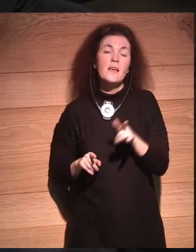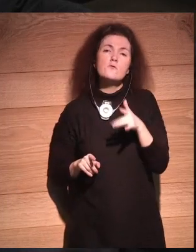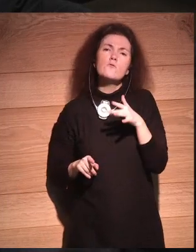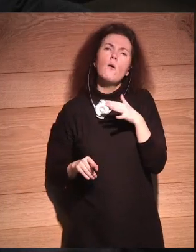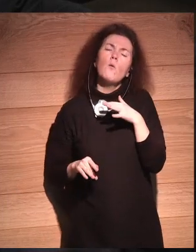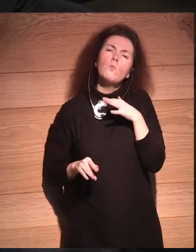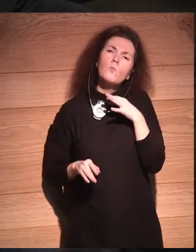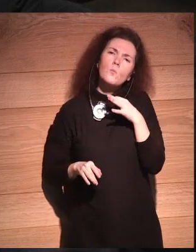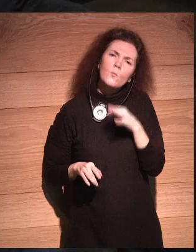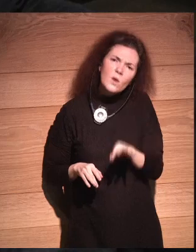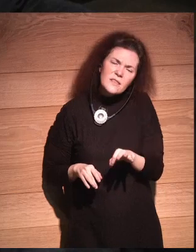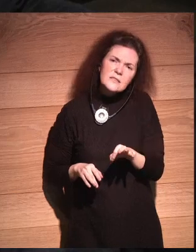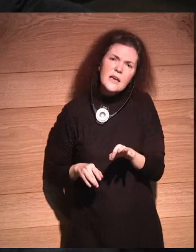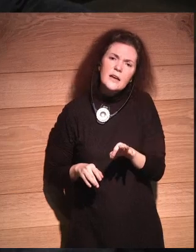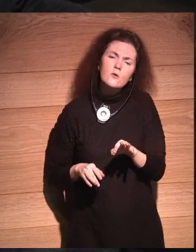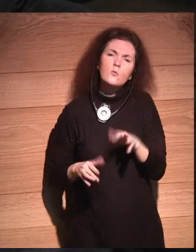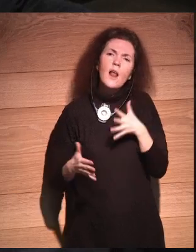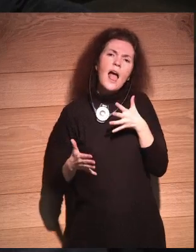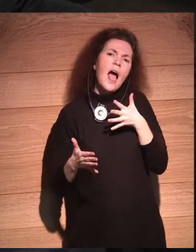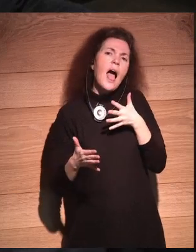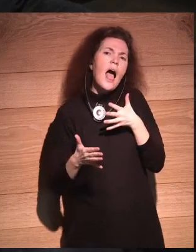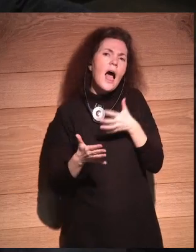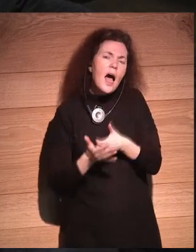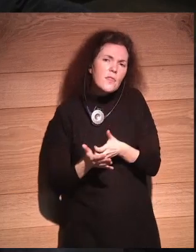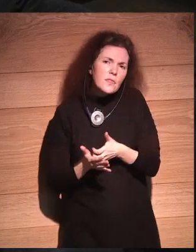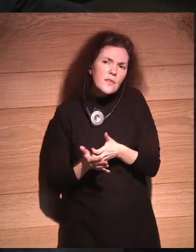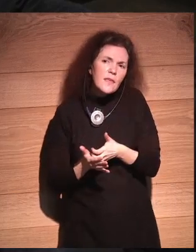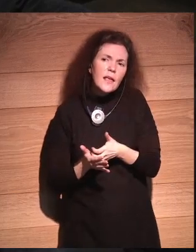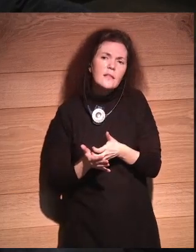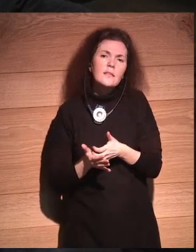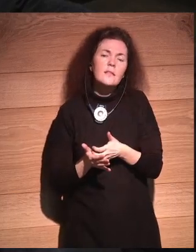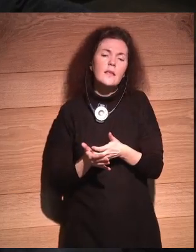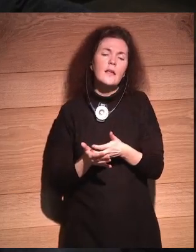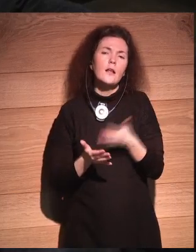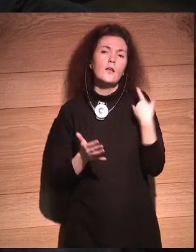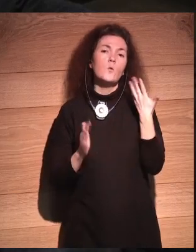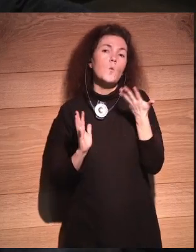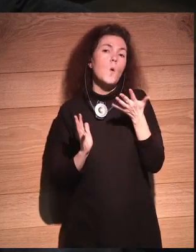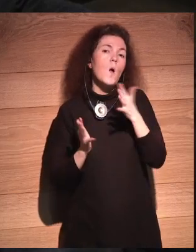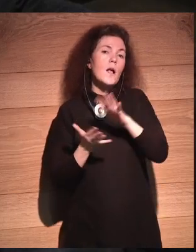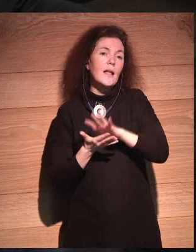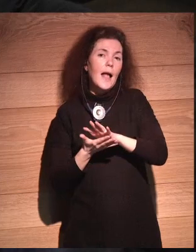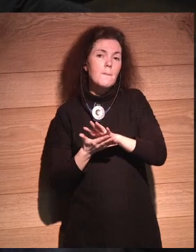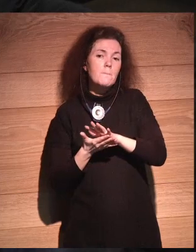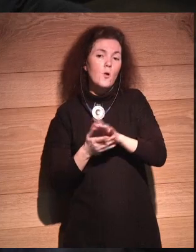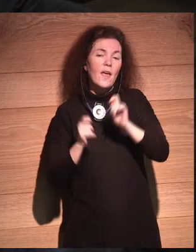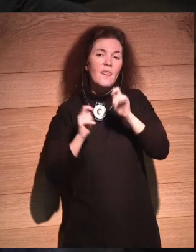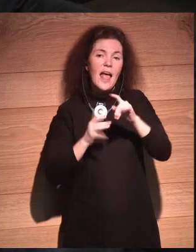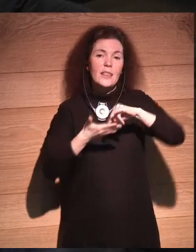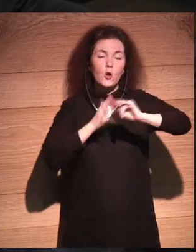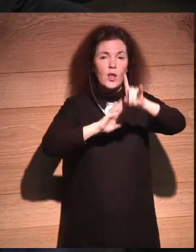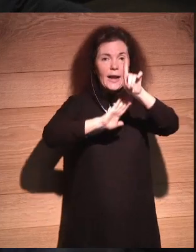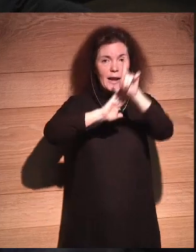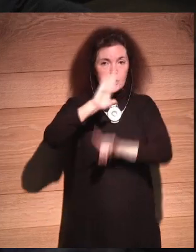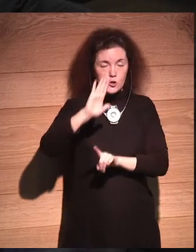ser un accidente, un momento de cambio que desencadenará una regresión de la